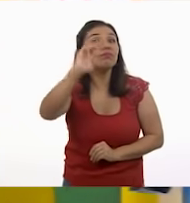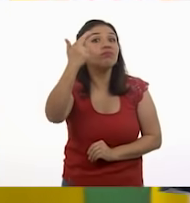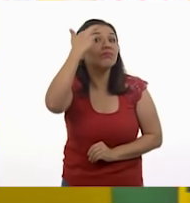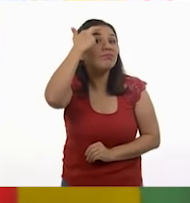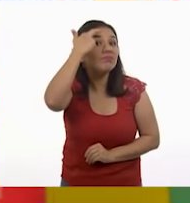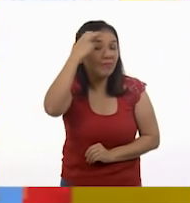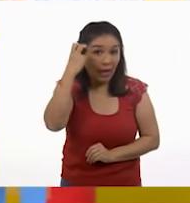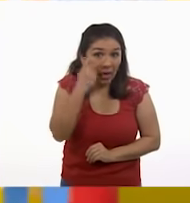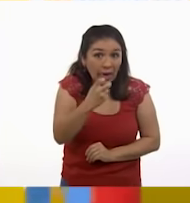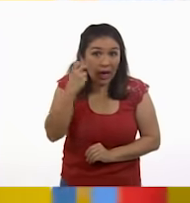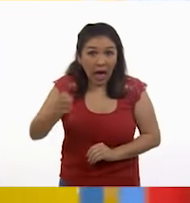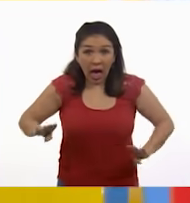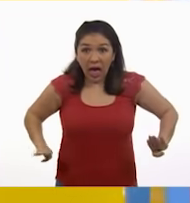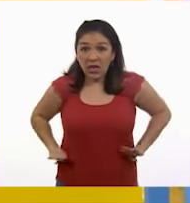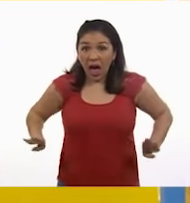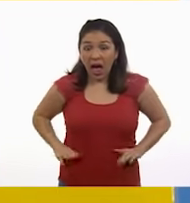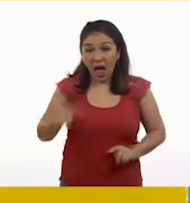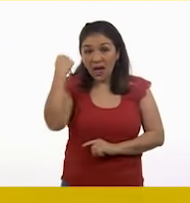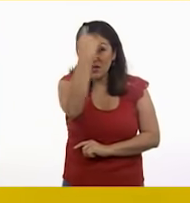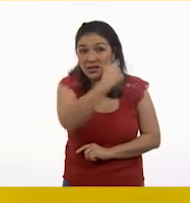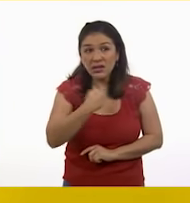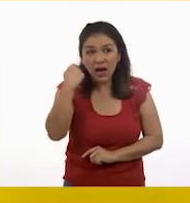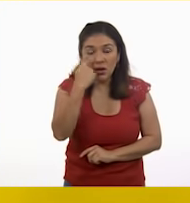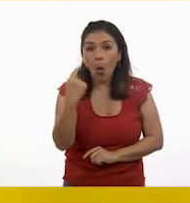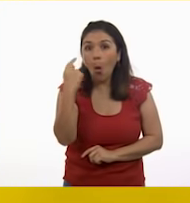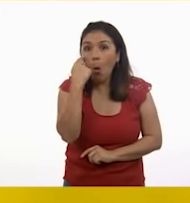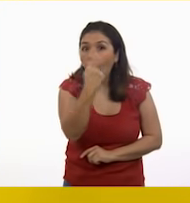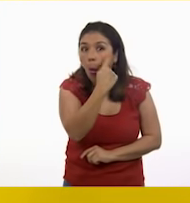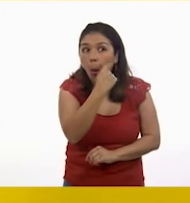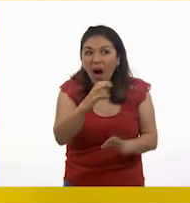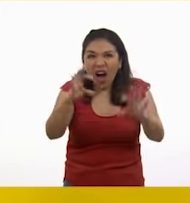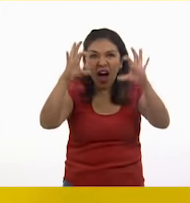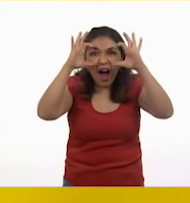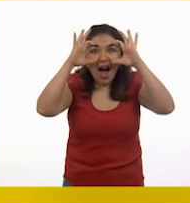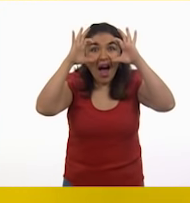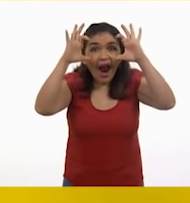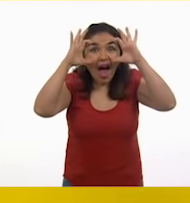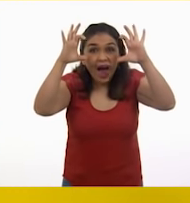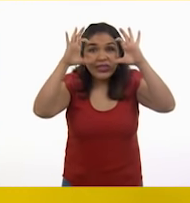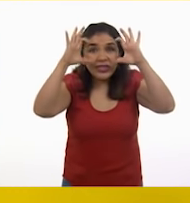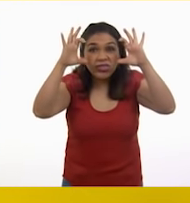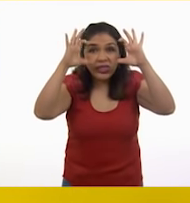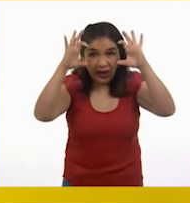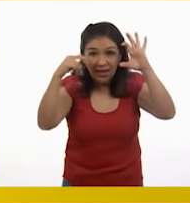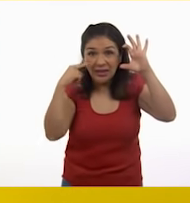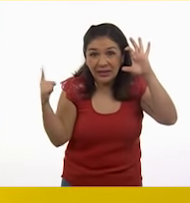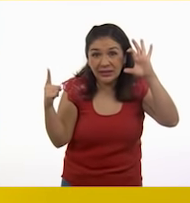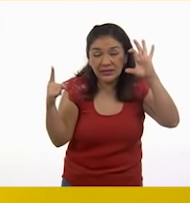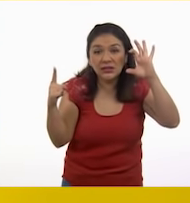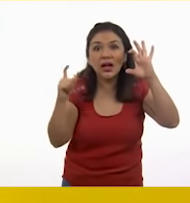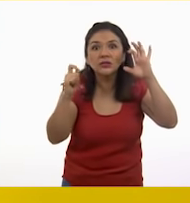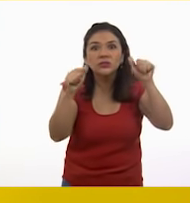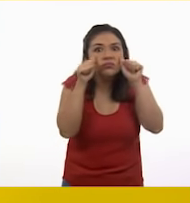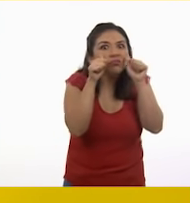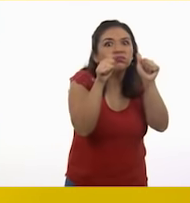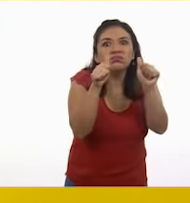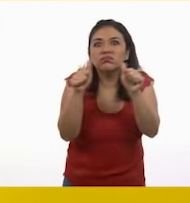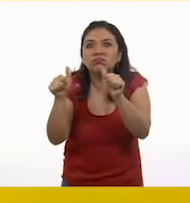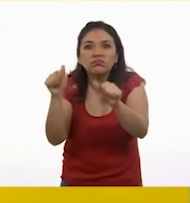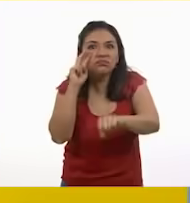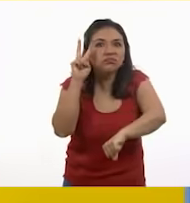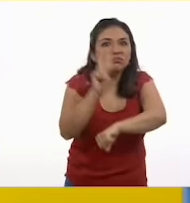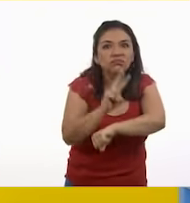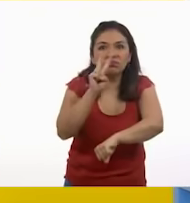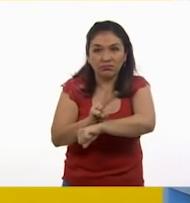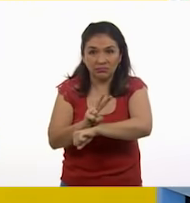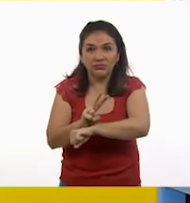estos rasgos ojos grandes grandes grandotes alerta alerta como de